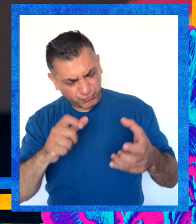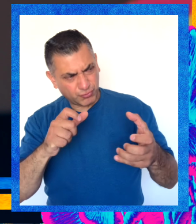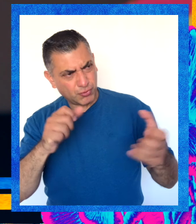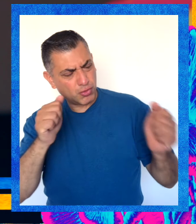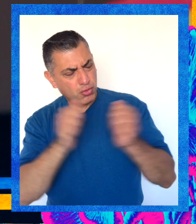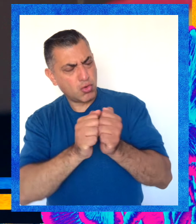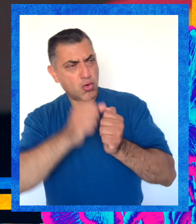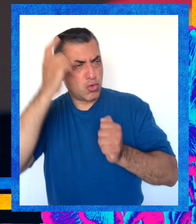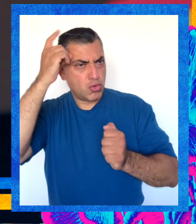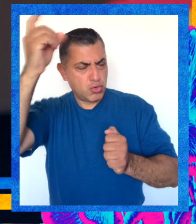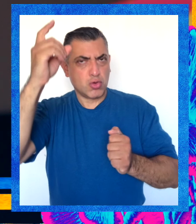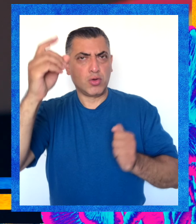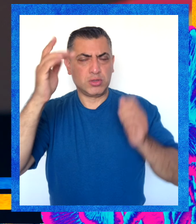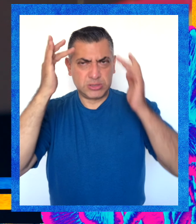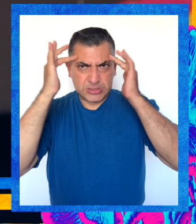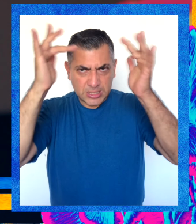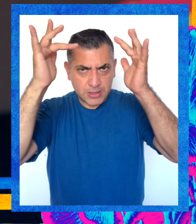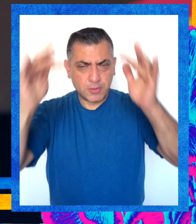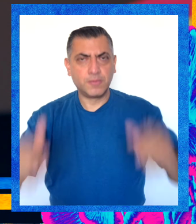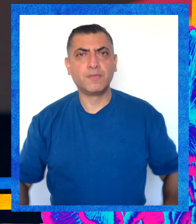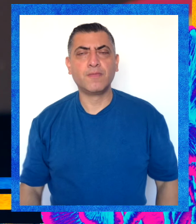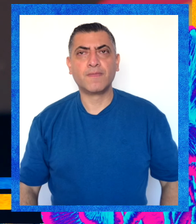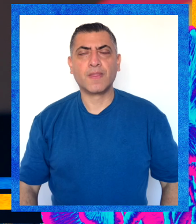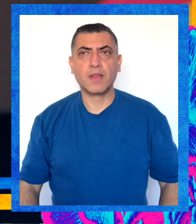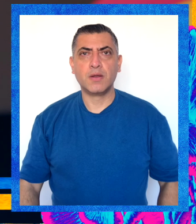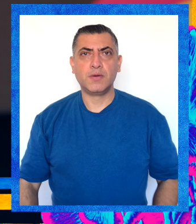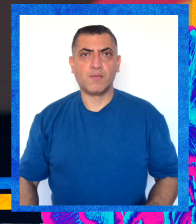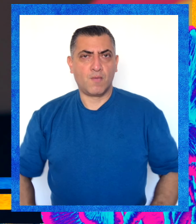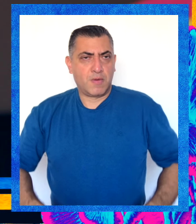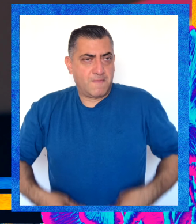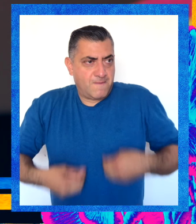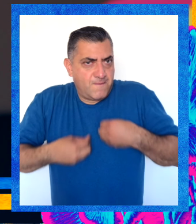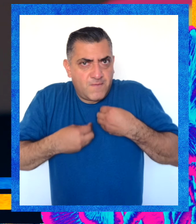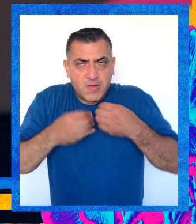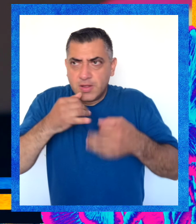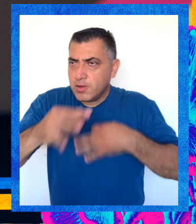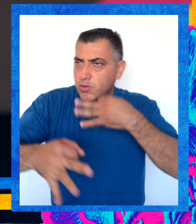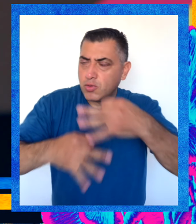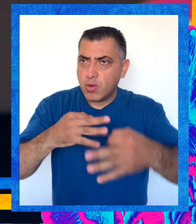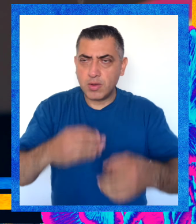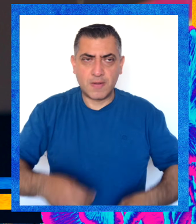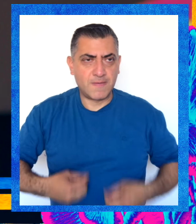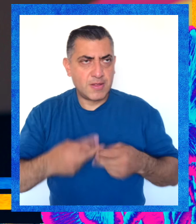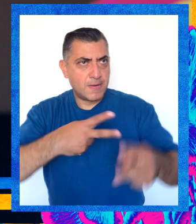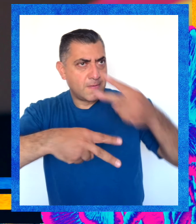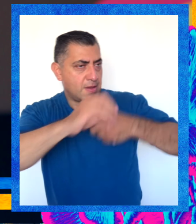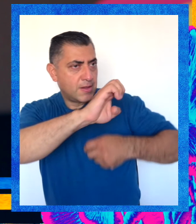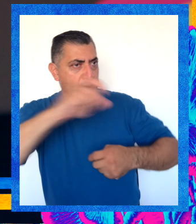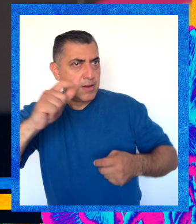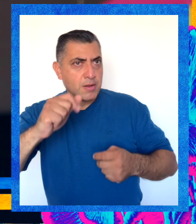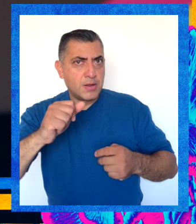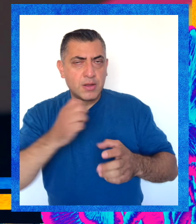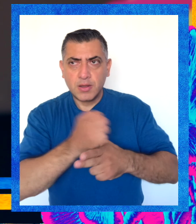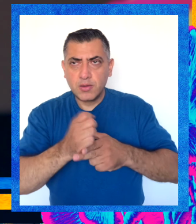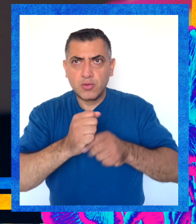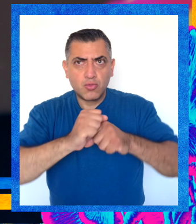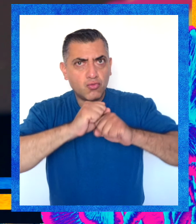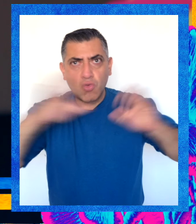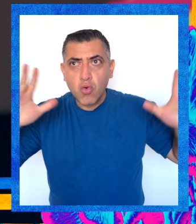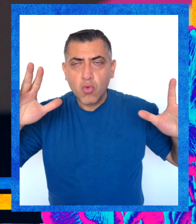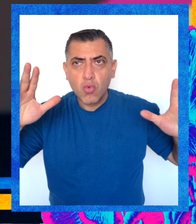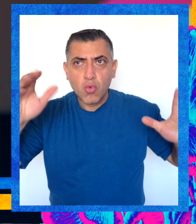conexión con la presencia santa de un dios tres veces santo quien es la vida misma y toda vida procede de él desaparecieron para